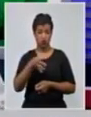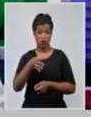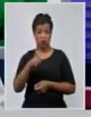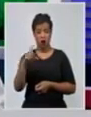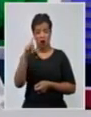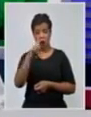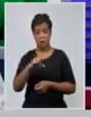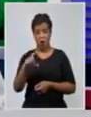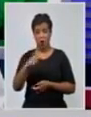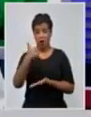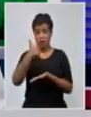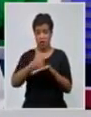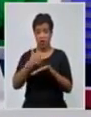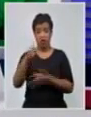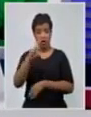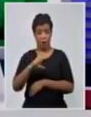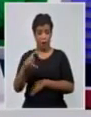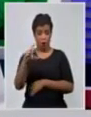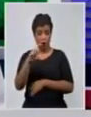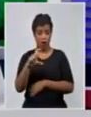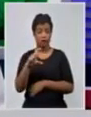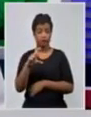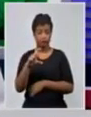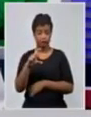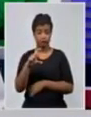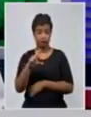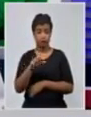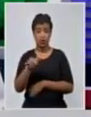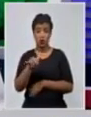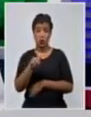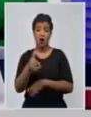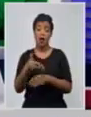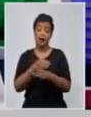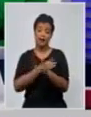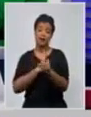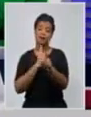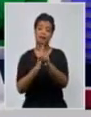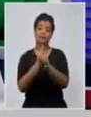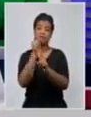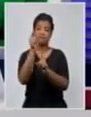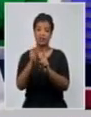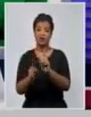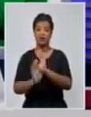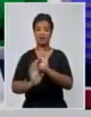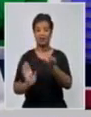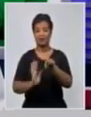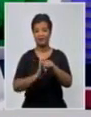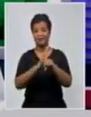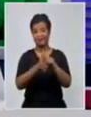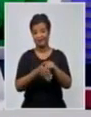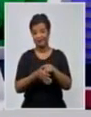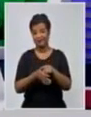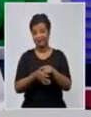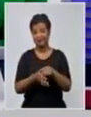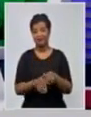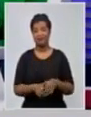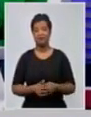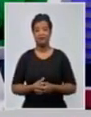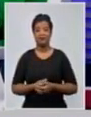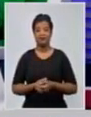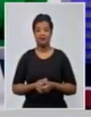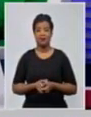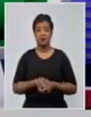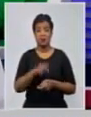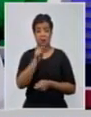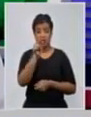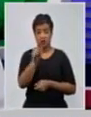Camagüey, en esta provincia. También contacto de un caso confirmado previamente, con antecedentes